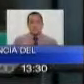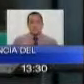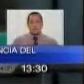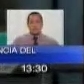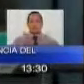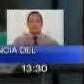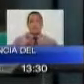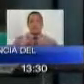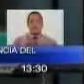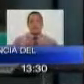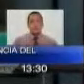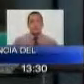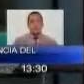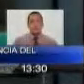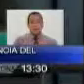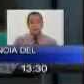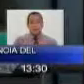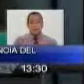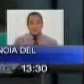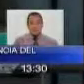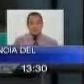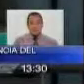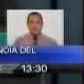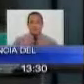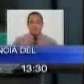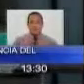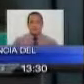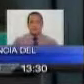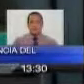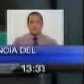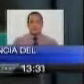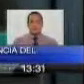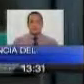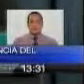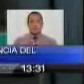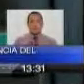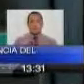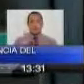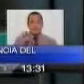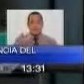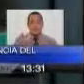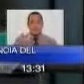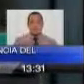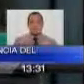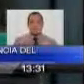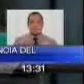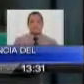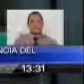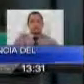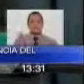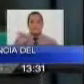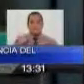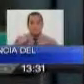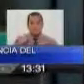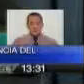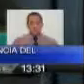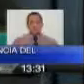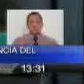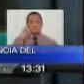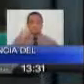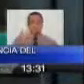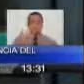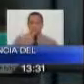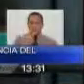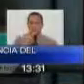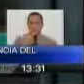materia como lo realizado y las acciones realizadas por el comando Chavín de Huántar, es un tema que llama la atención